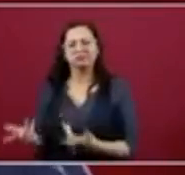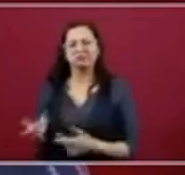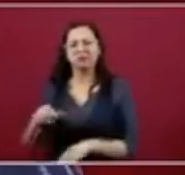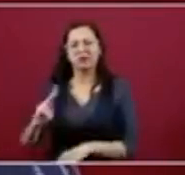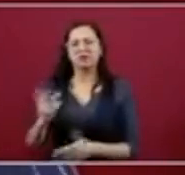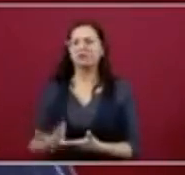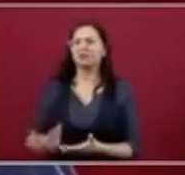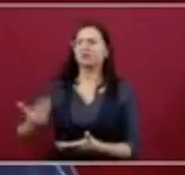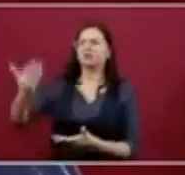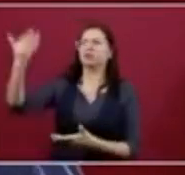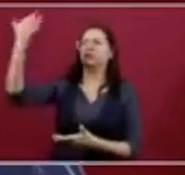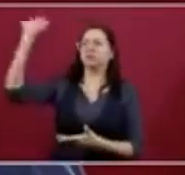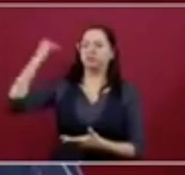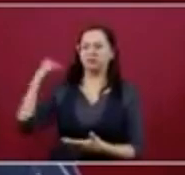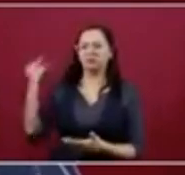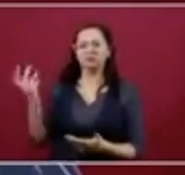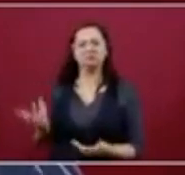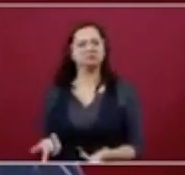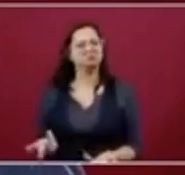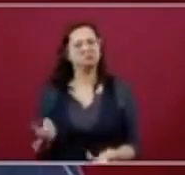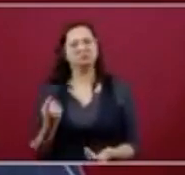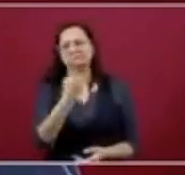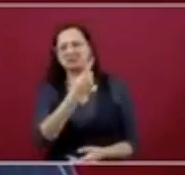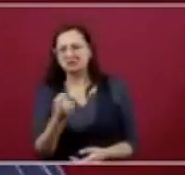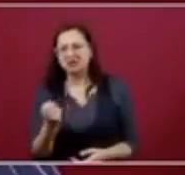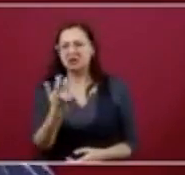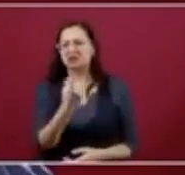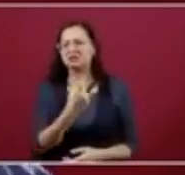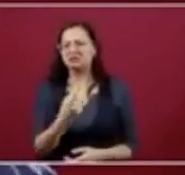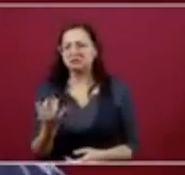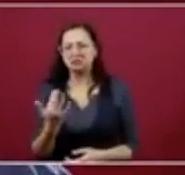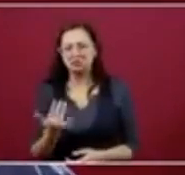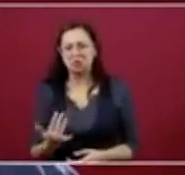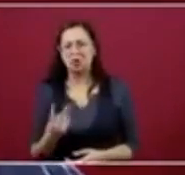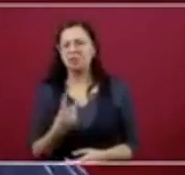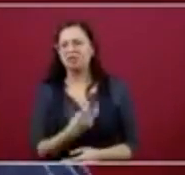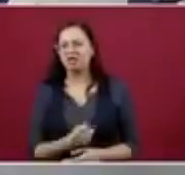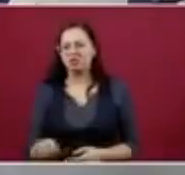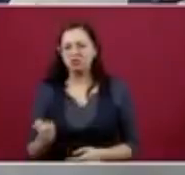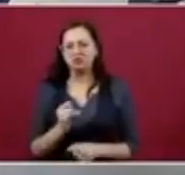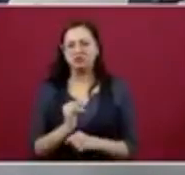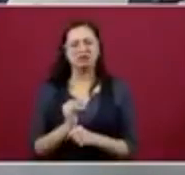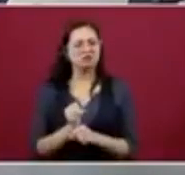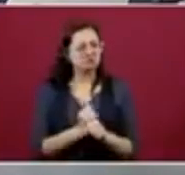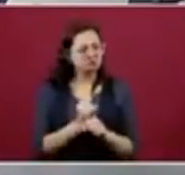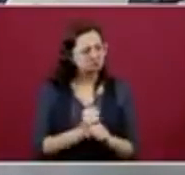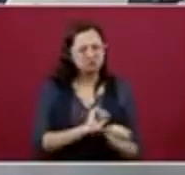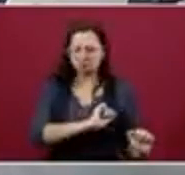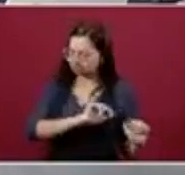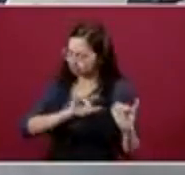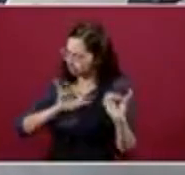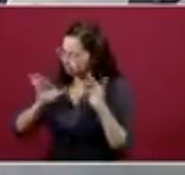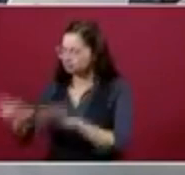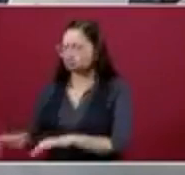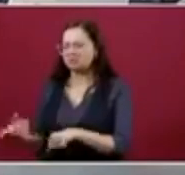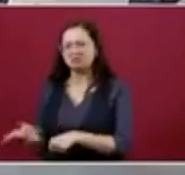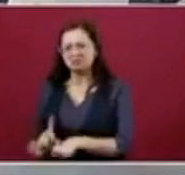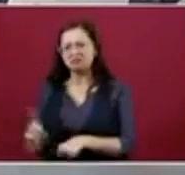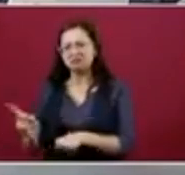estaba como investigador, habían 100, 150, 200 investigadores, habíamos